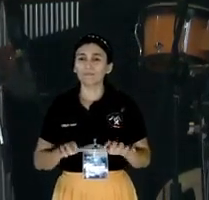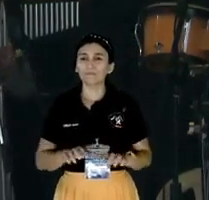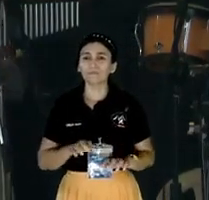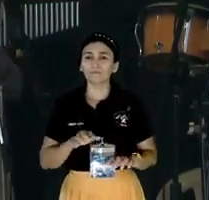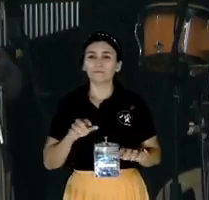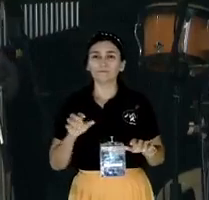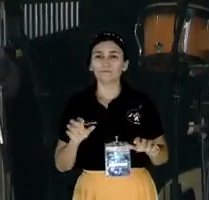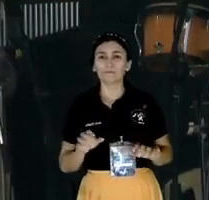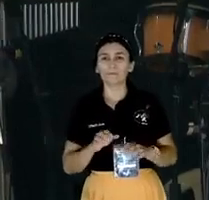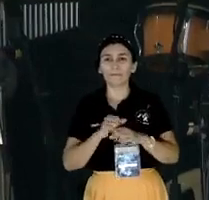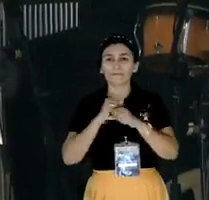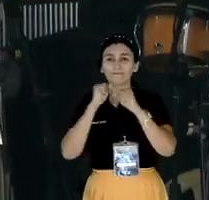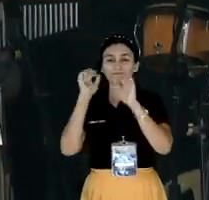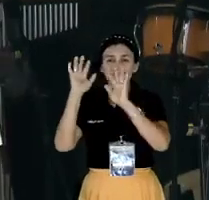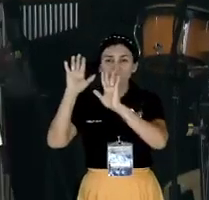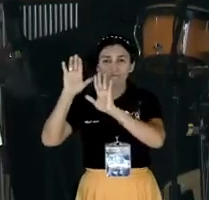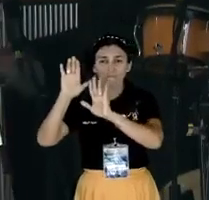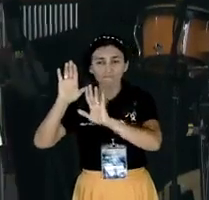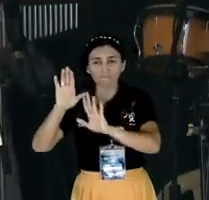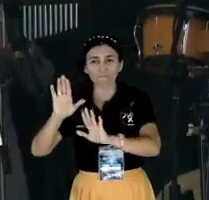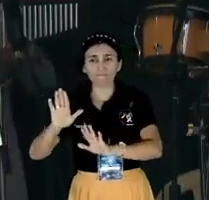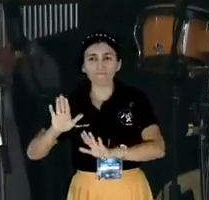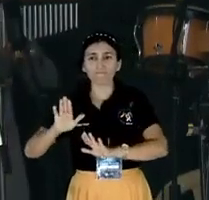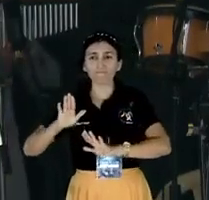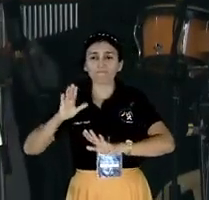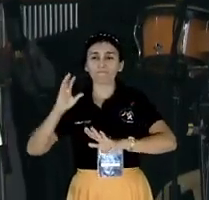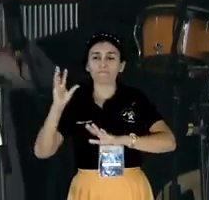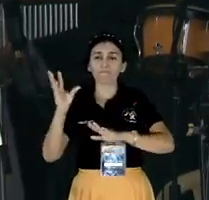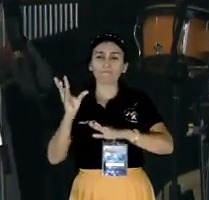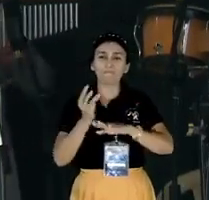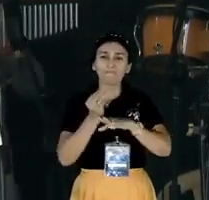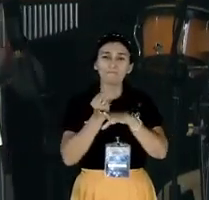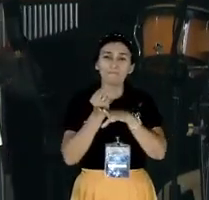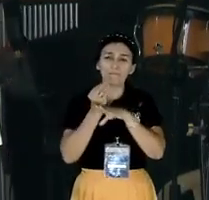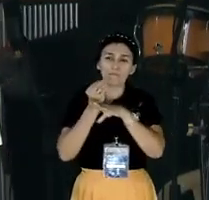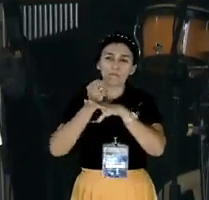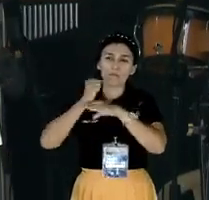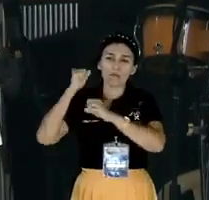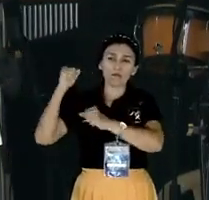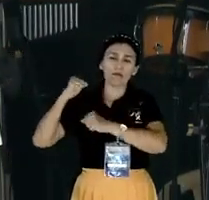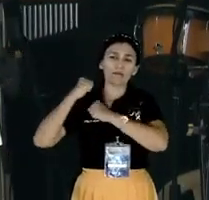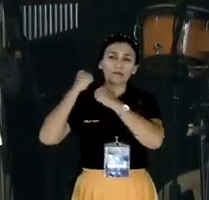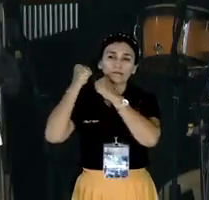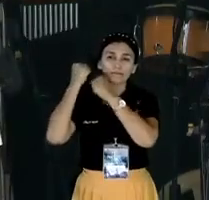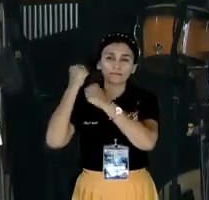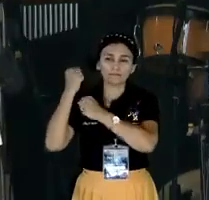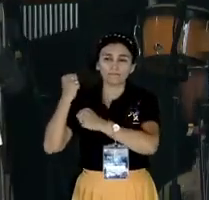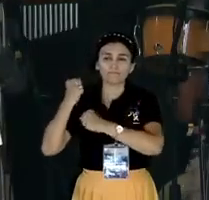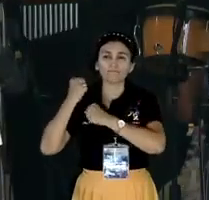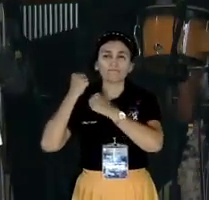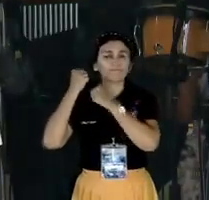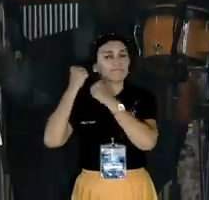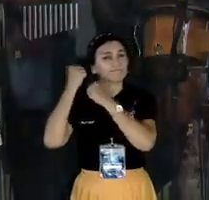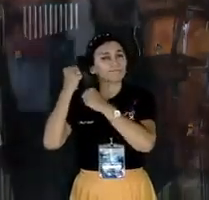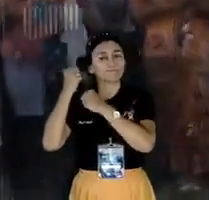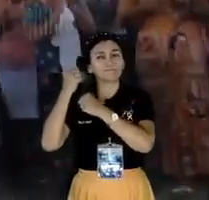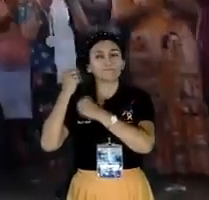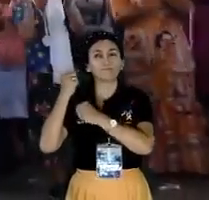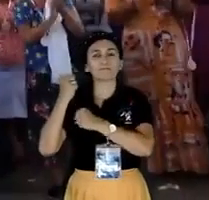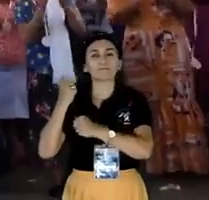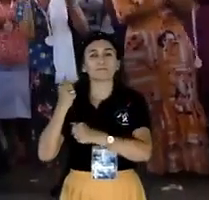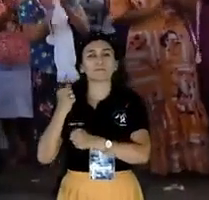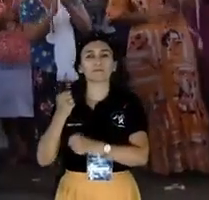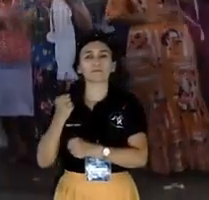Que sabe engrandecer su nombre. Oh, salama la maicita.